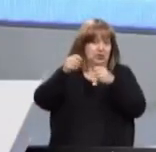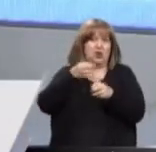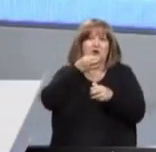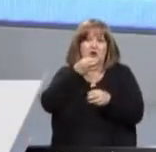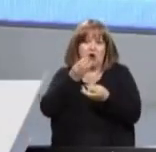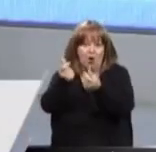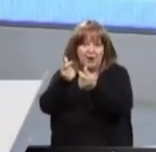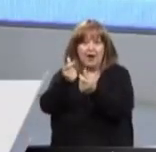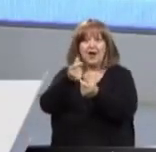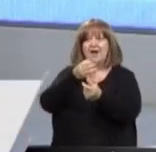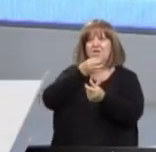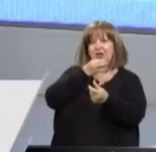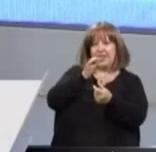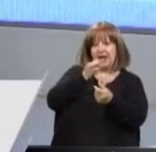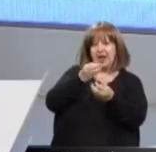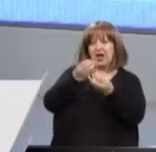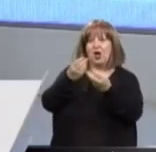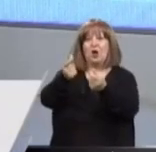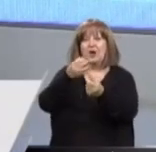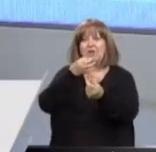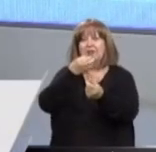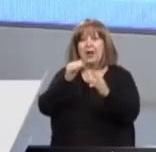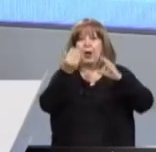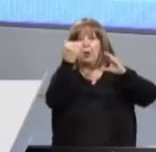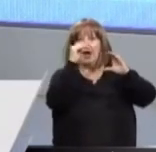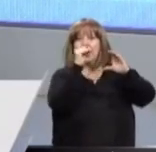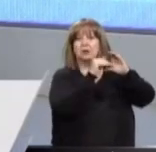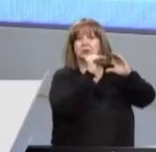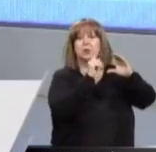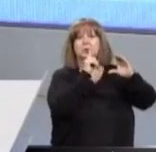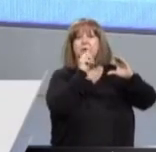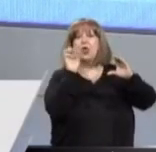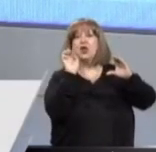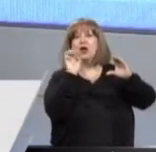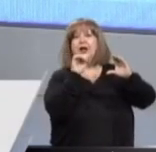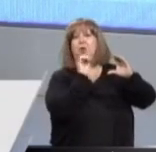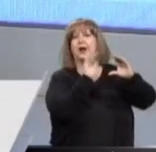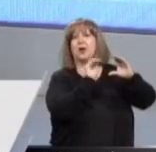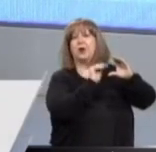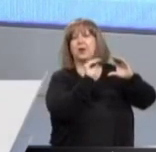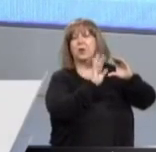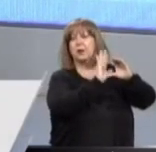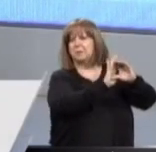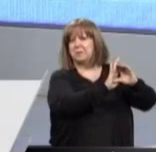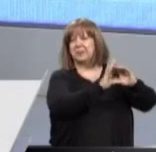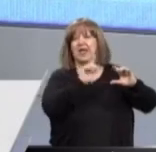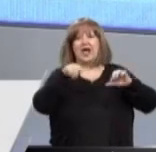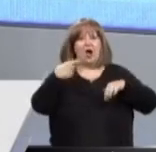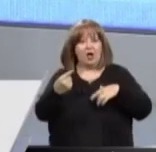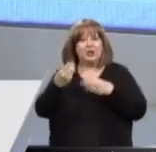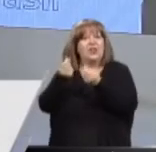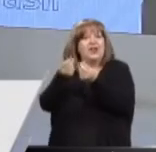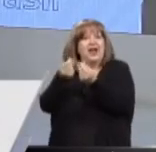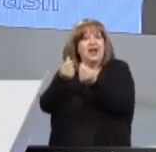vendemos, sería importante no tener que tocar reservas en dólares y seguir al mismo tiempo haciendo todas esas transacciones. O sea, totalmente. Le podrías comprar un montón de